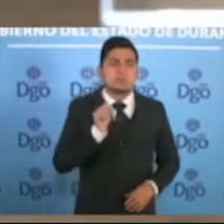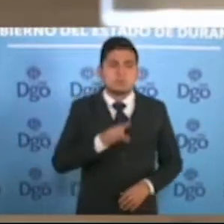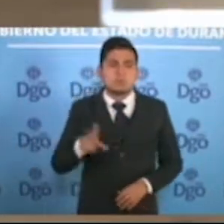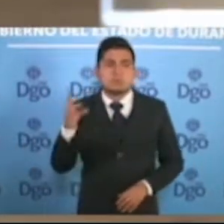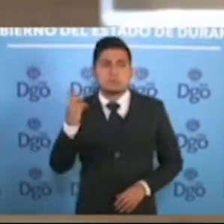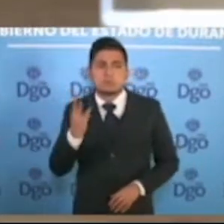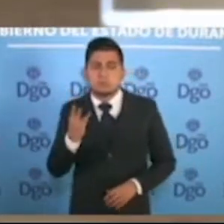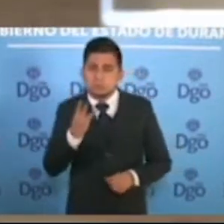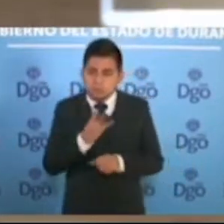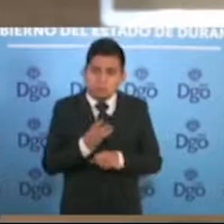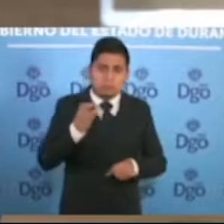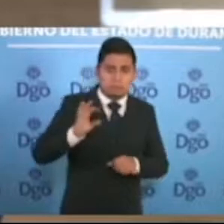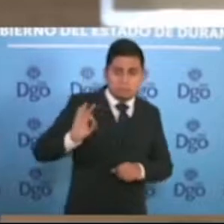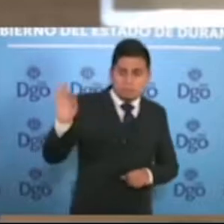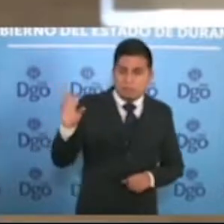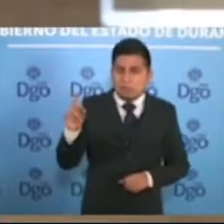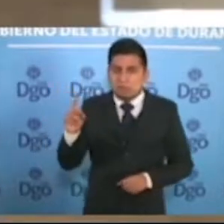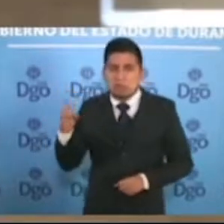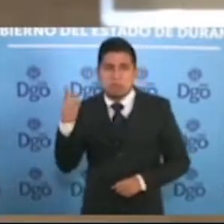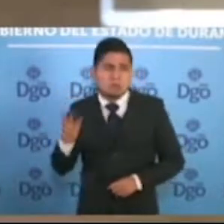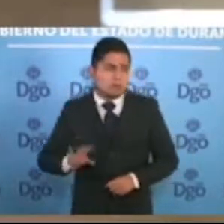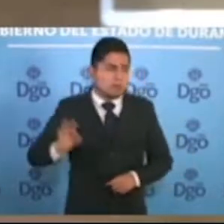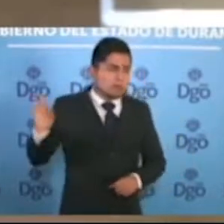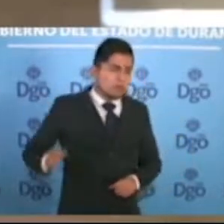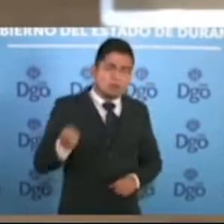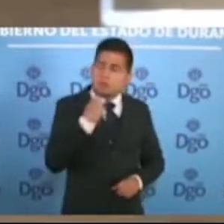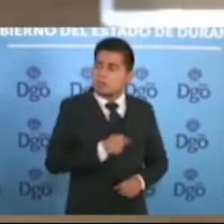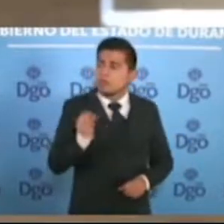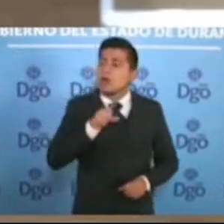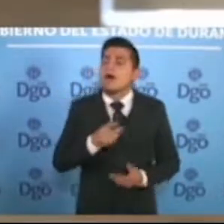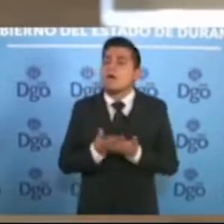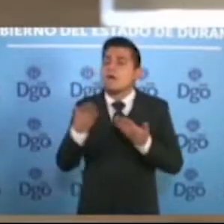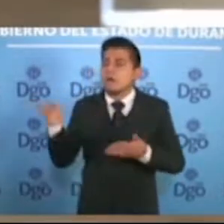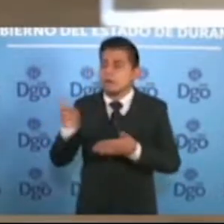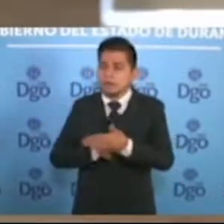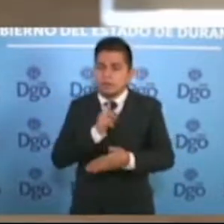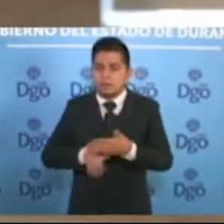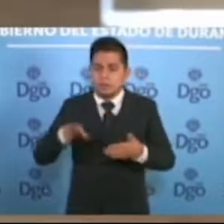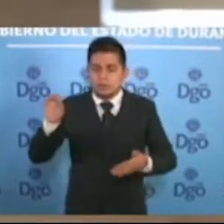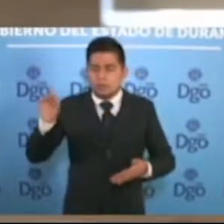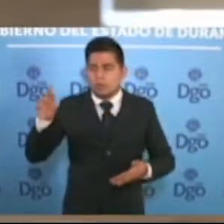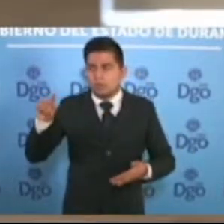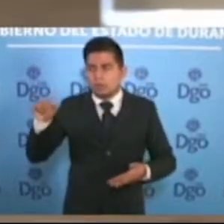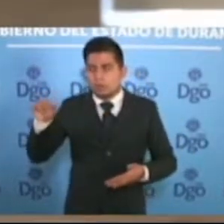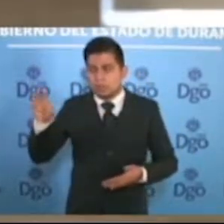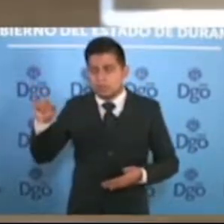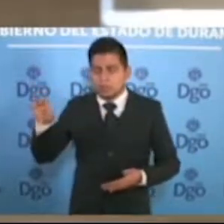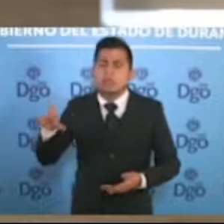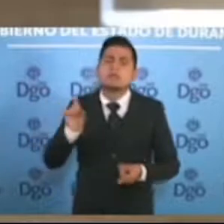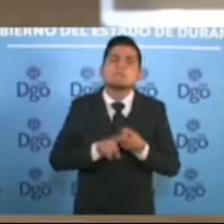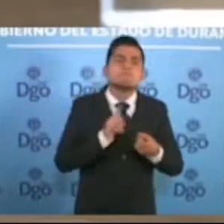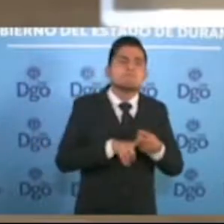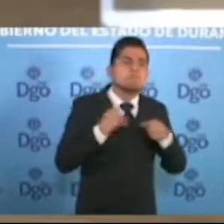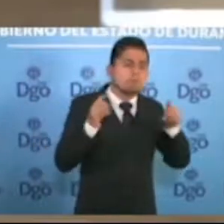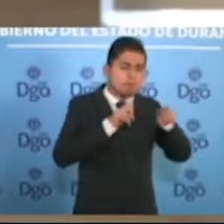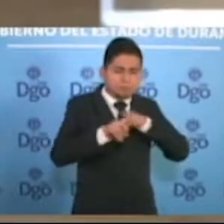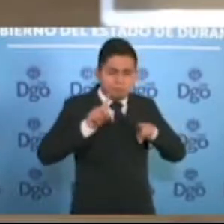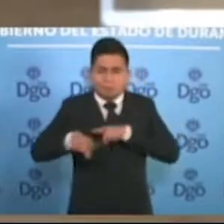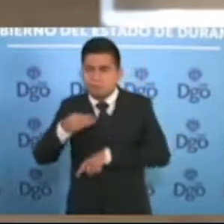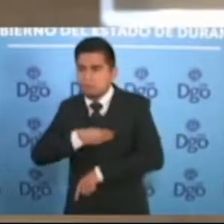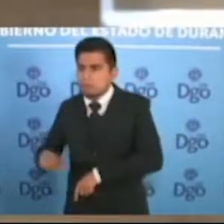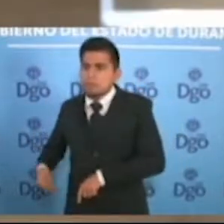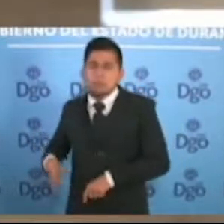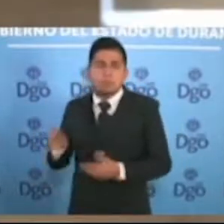Estado. Asimismo, ahora se elimina el Fortasec, lo que deja a varios municipios sin el apoyo